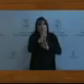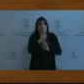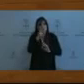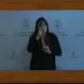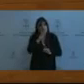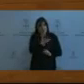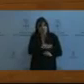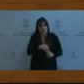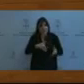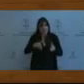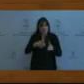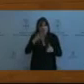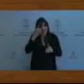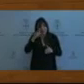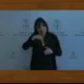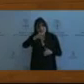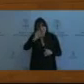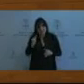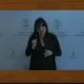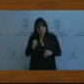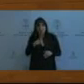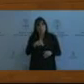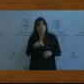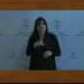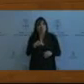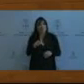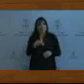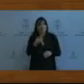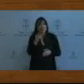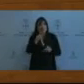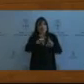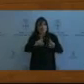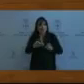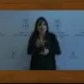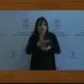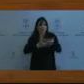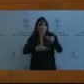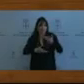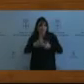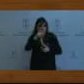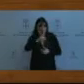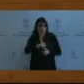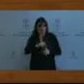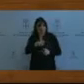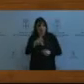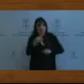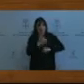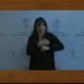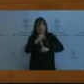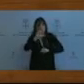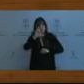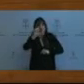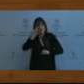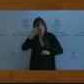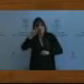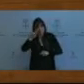como entidad colaborativa de la Administración Pública los fondos LEADER, bajo el epígrafe análisis de potencial agroecológico de